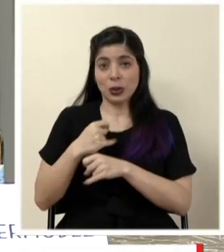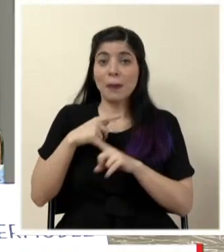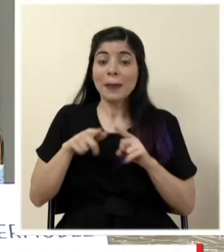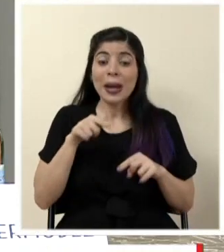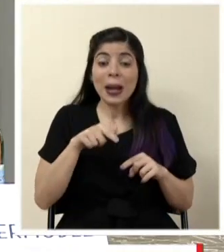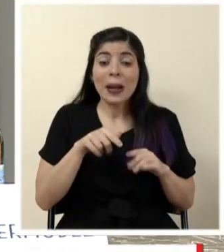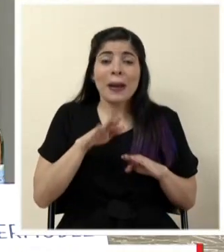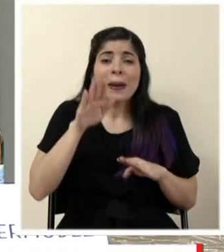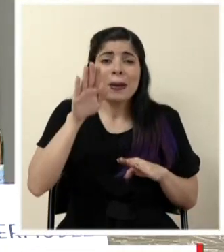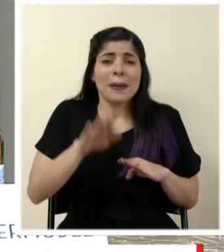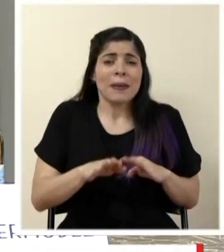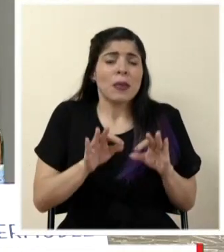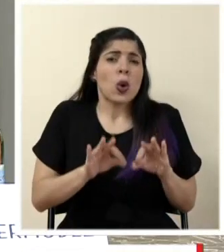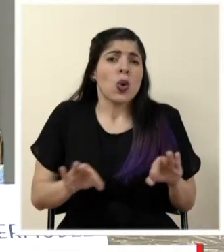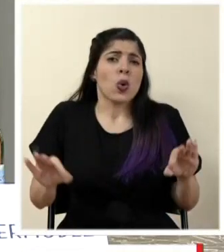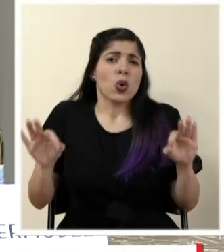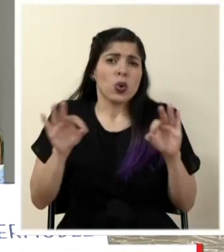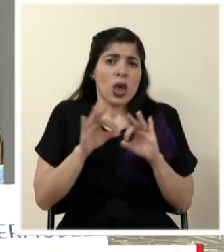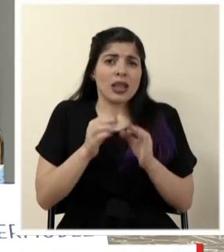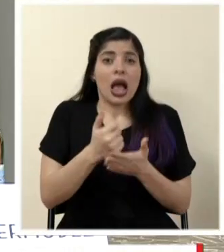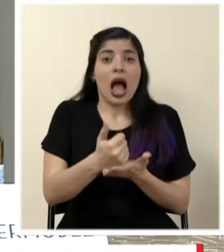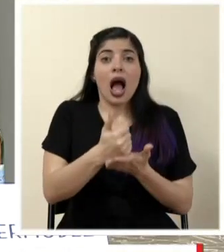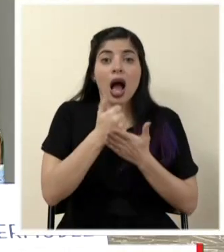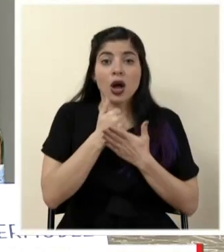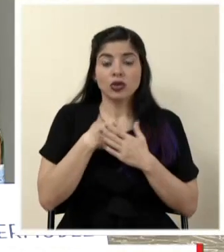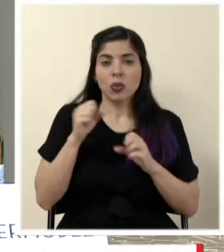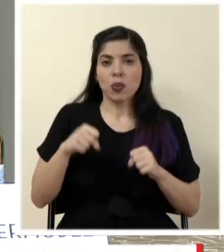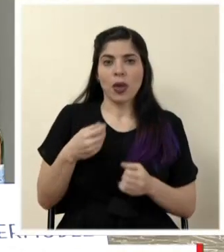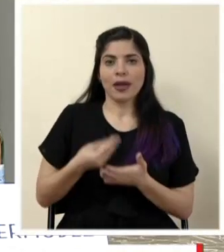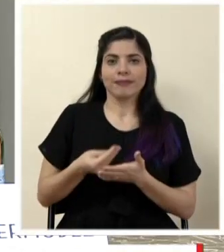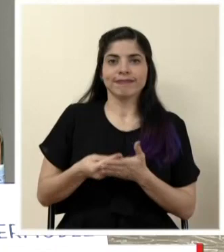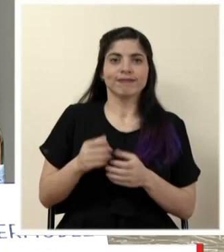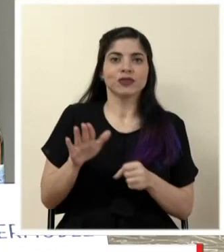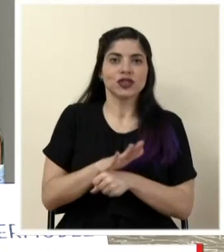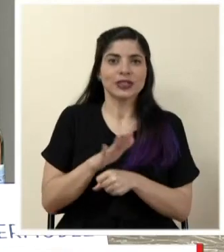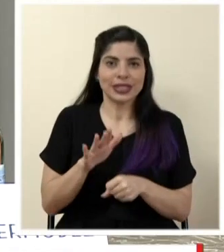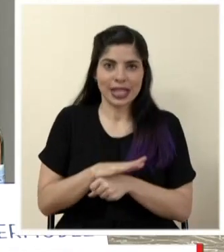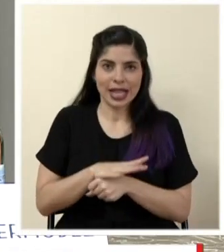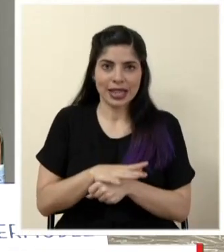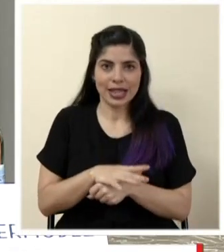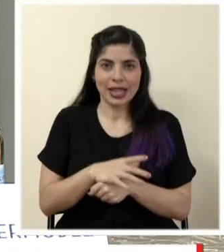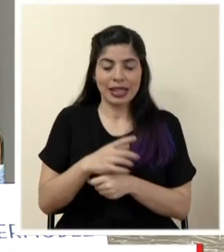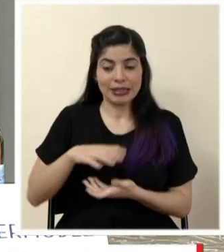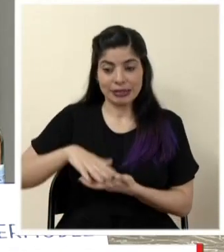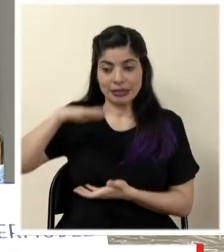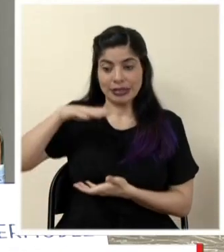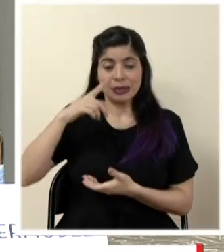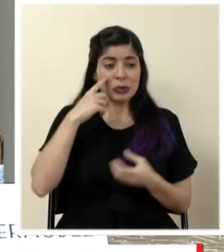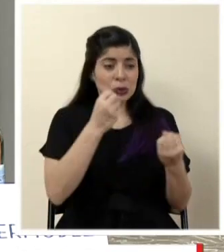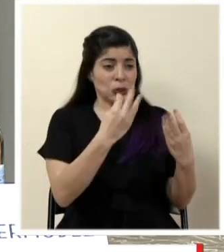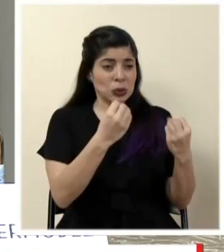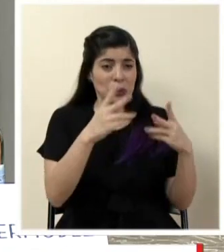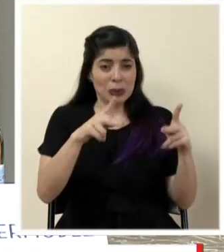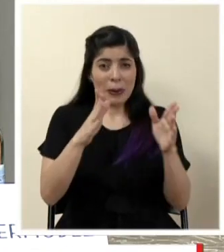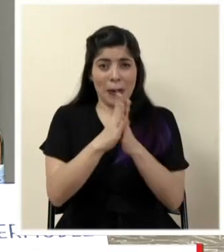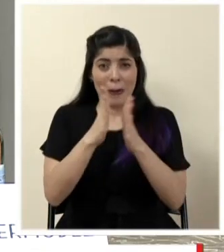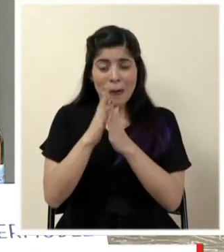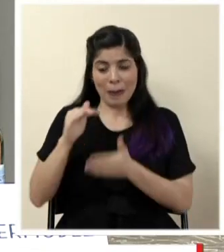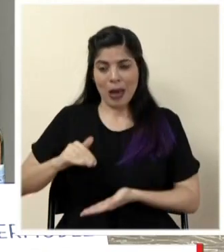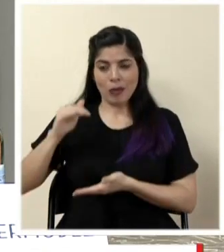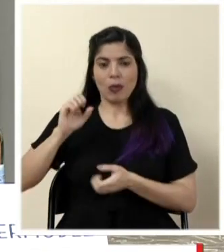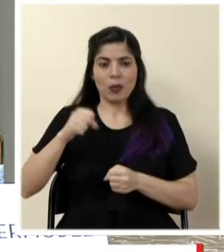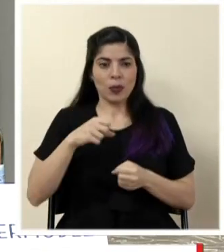paso muy importante que nos permite contar con la liquidez para atender esta gran demanda de solicitudes que tenemos.